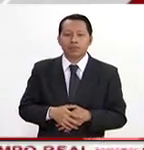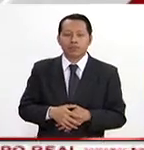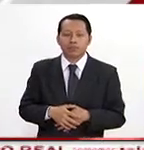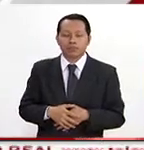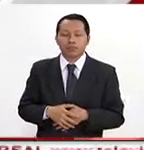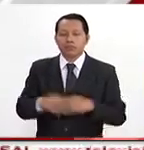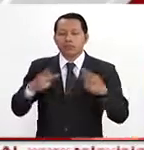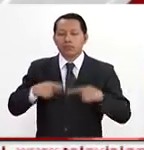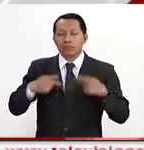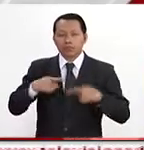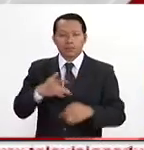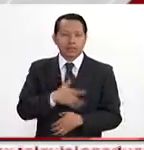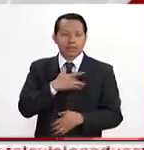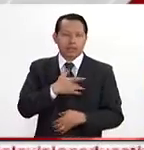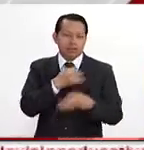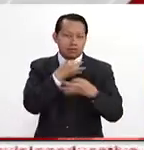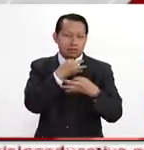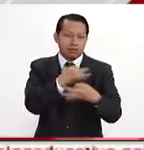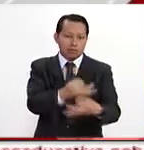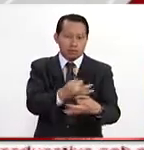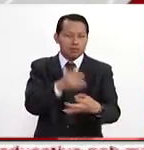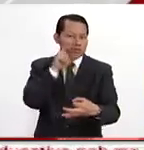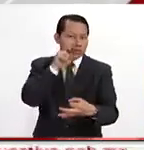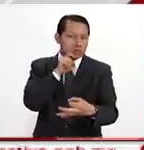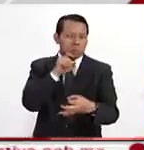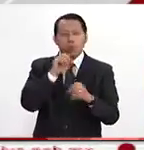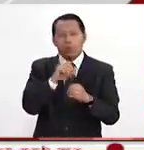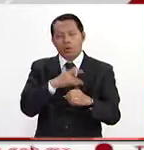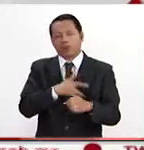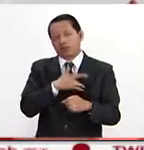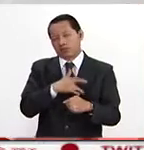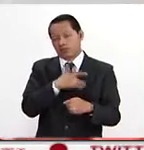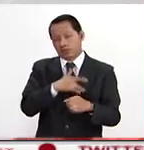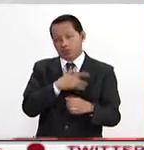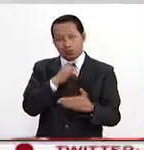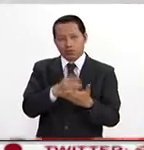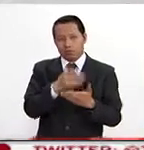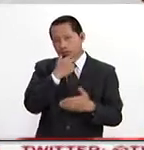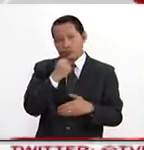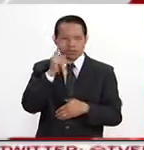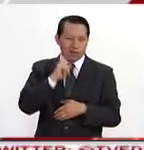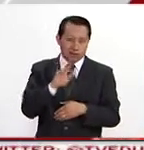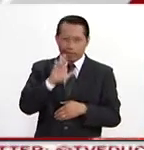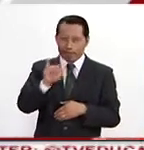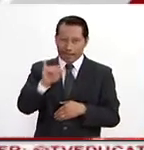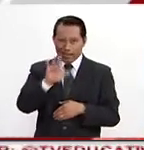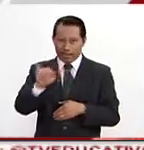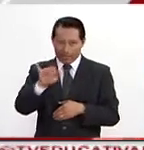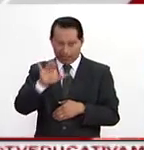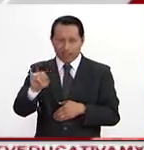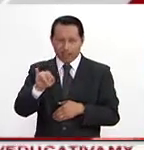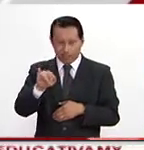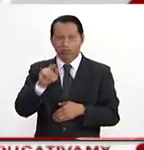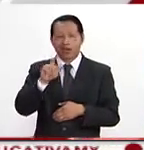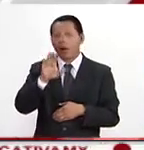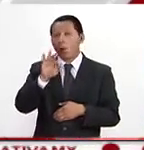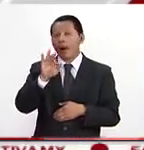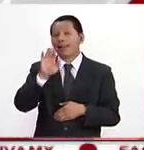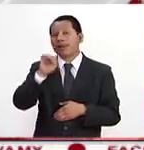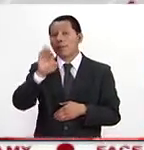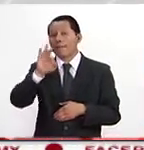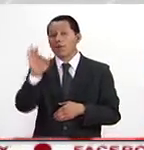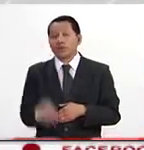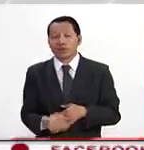personas que se siente atraído sexual o emocionalmente por hombres y mujeres bisexuales 49 por